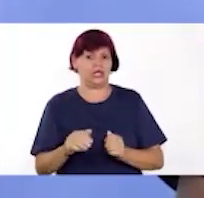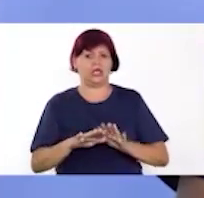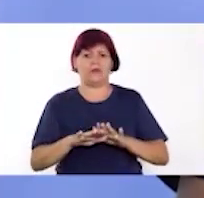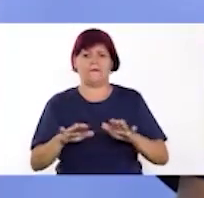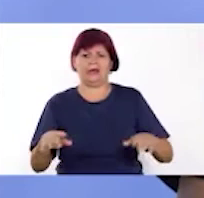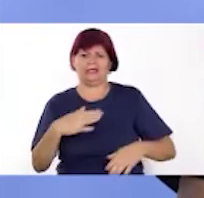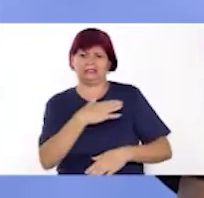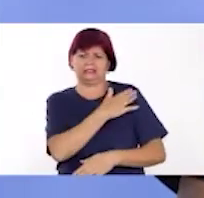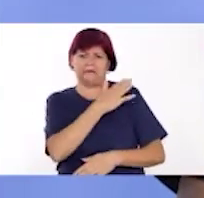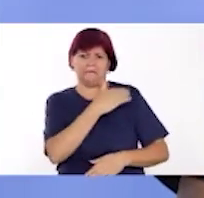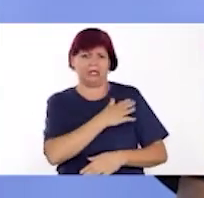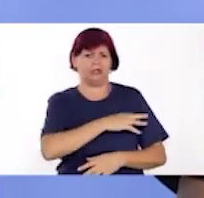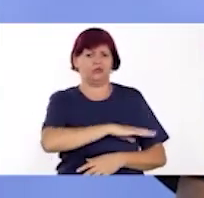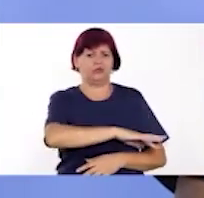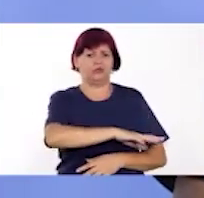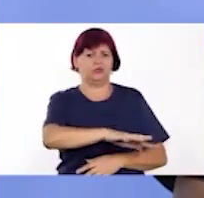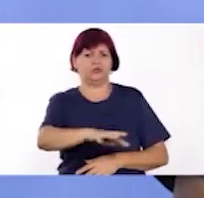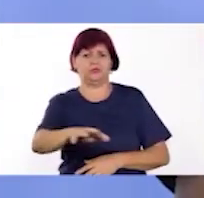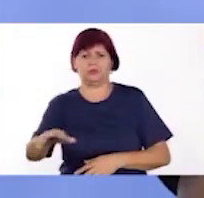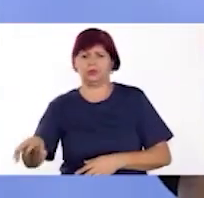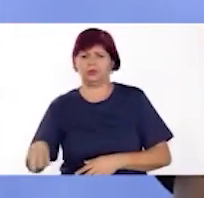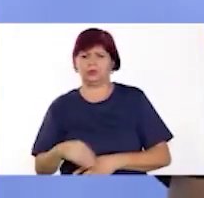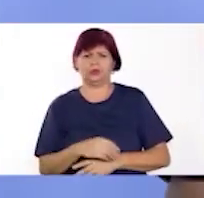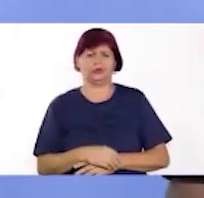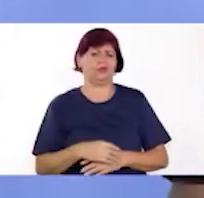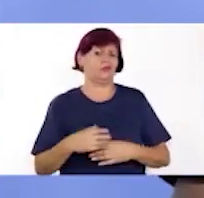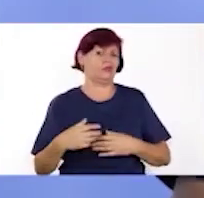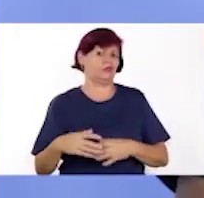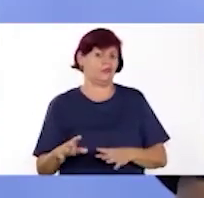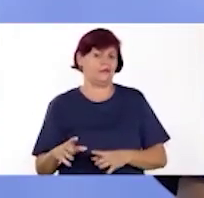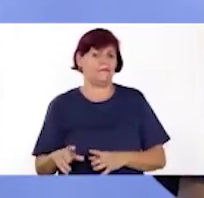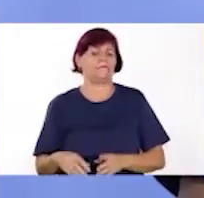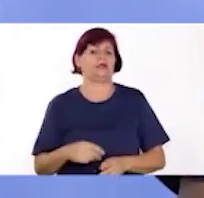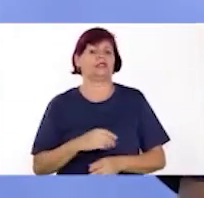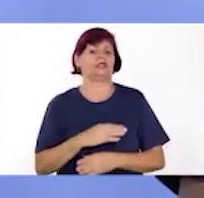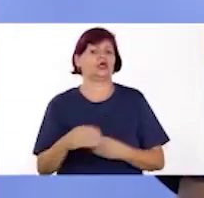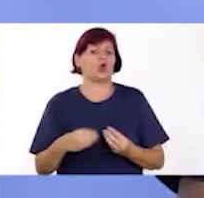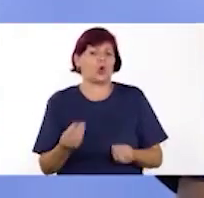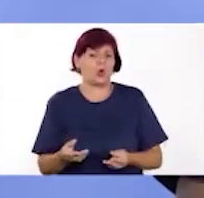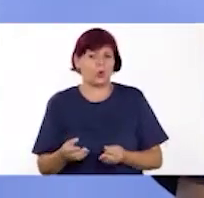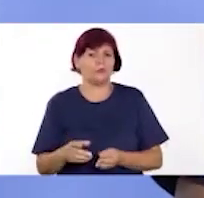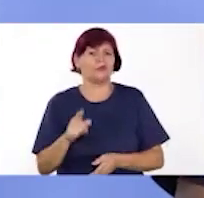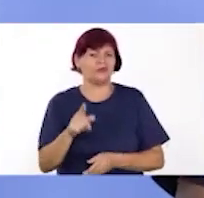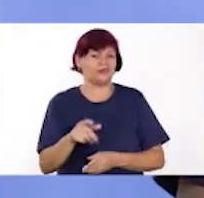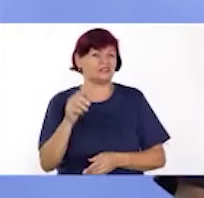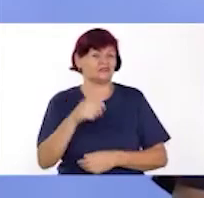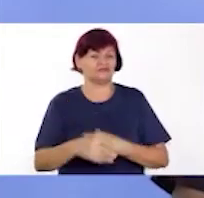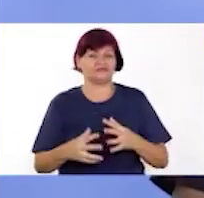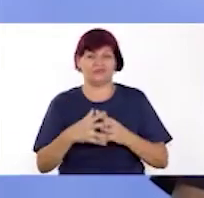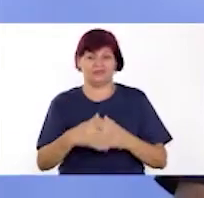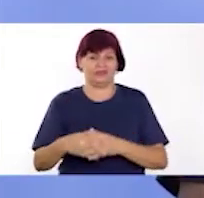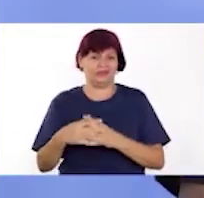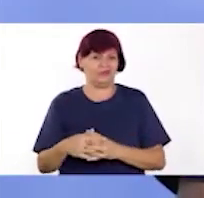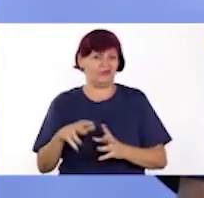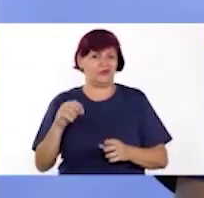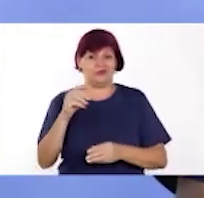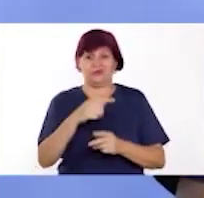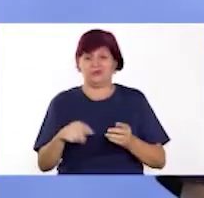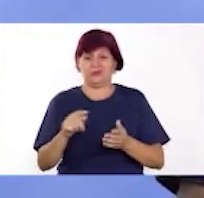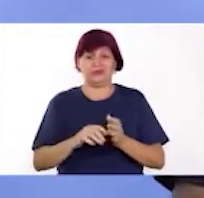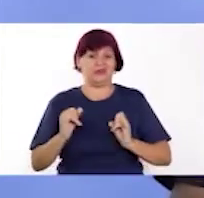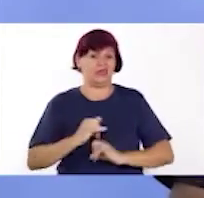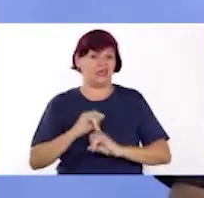han mantenido bases militares que han desplegado por toda la región y que penden como espada de Damocles sobre